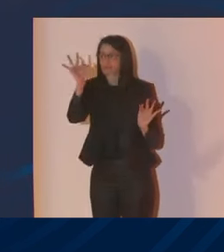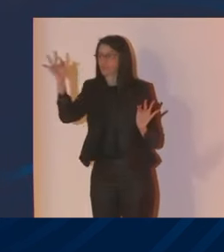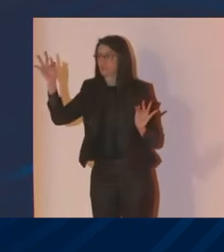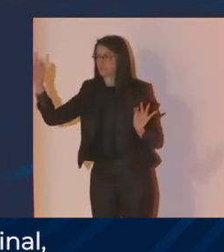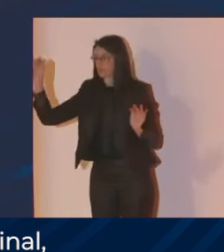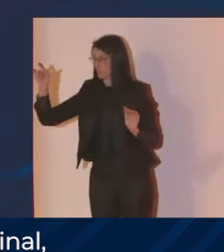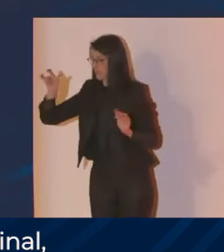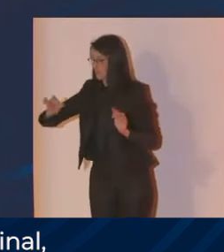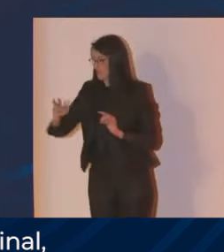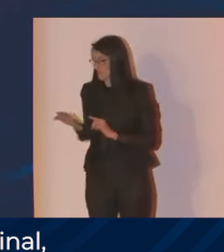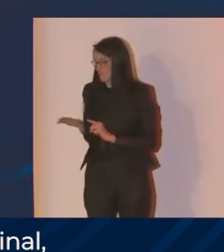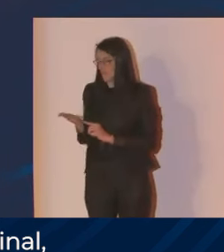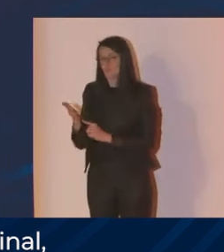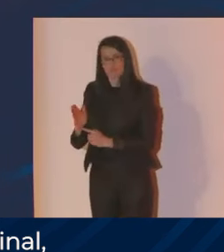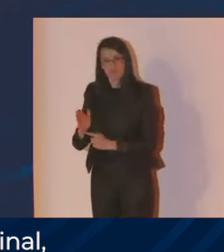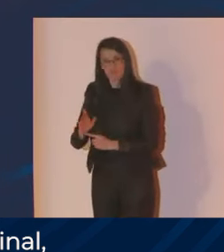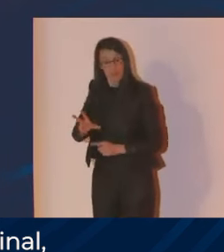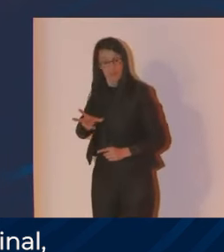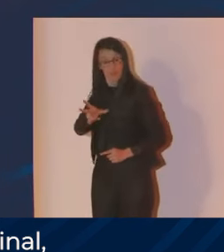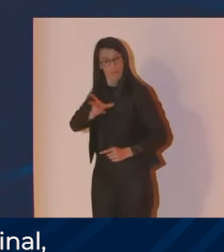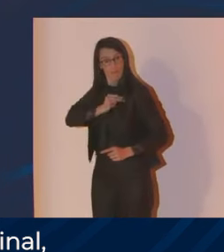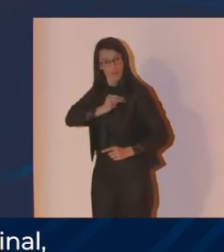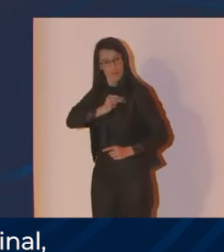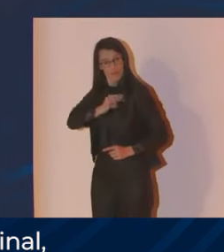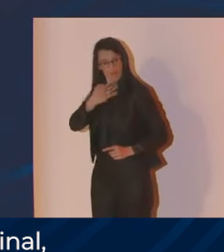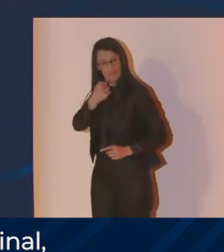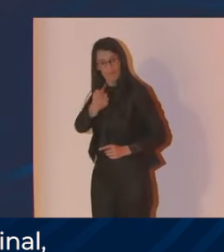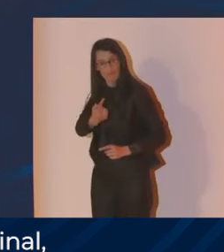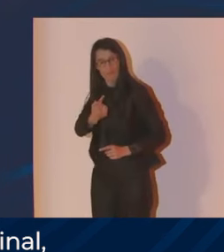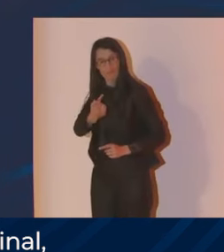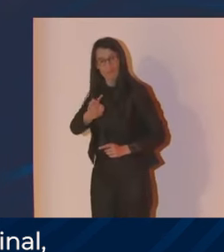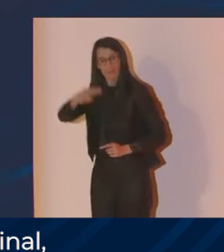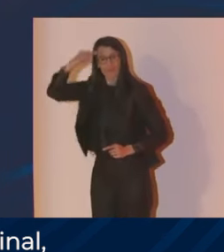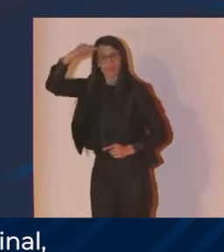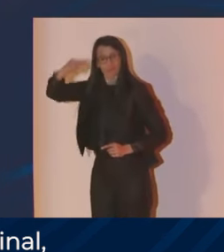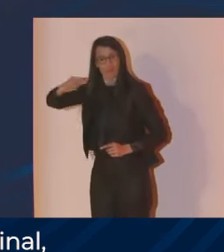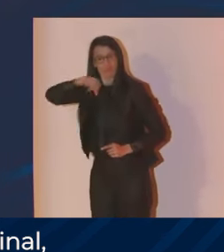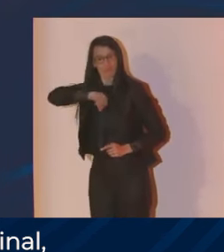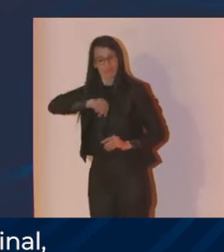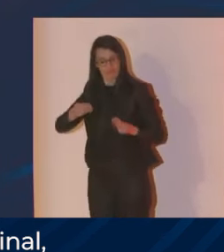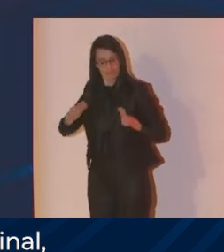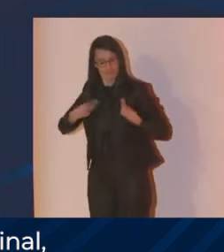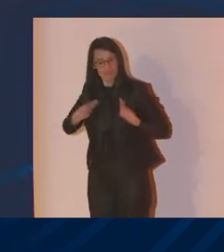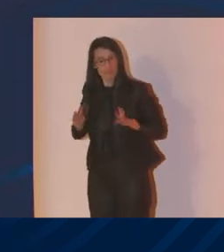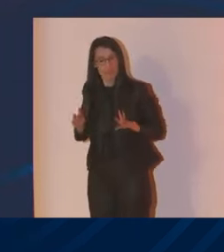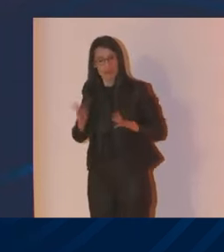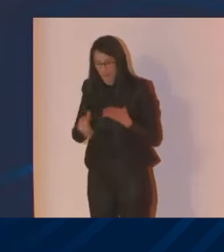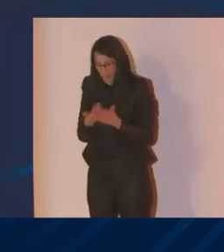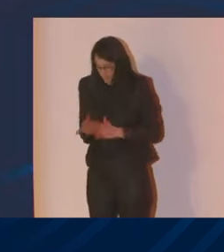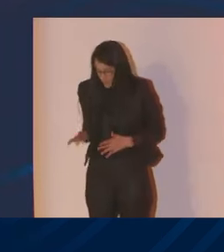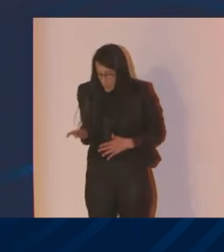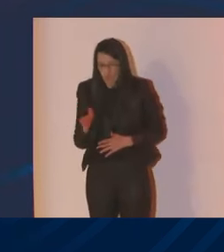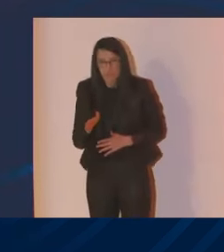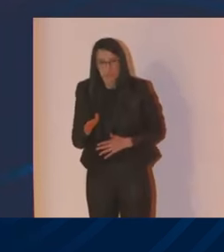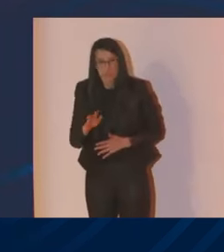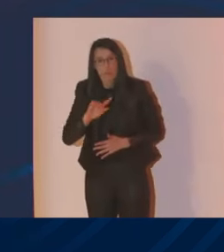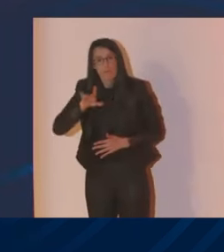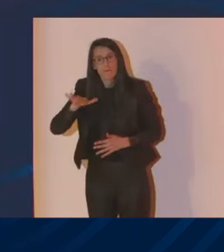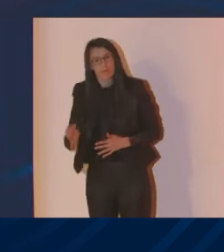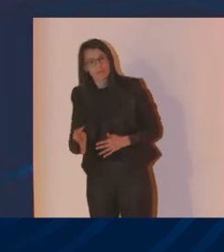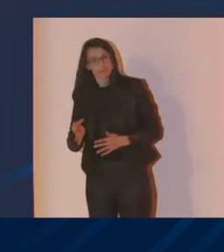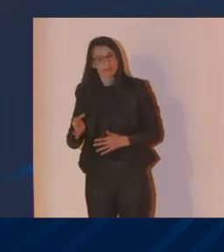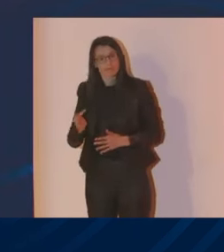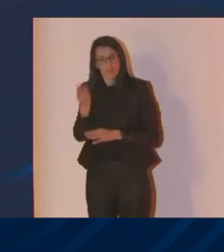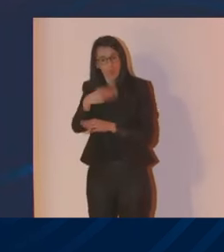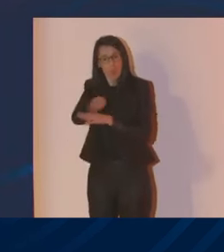ello. Premian el respeto a la dignidad de la vida hasta el final y la afirmación del valor de